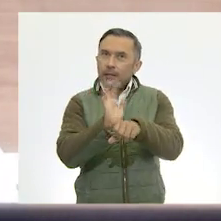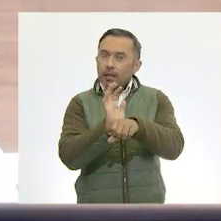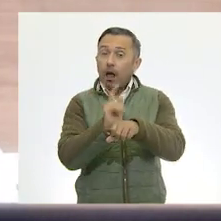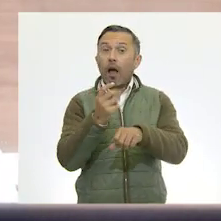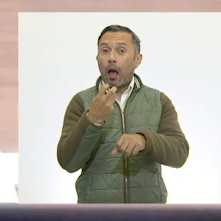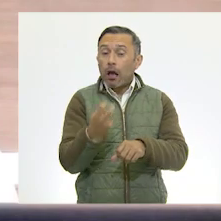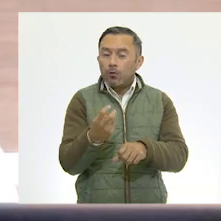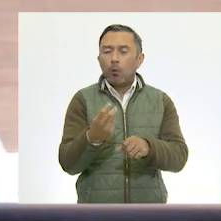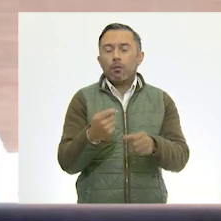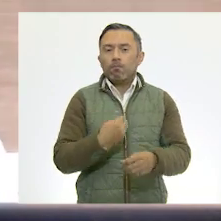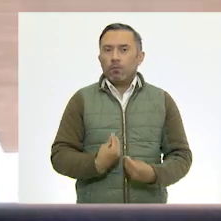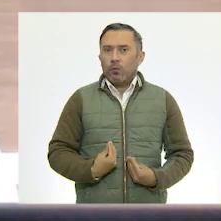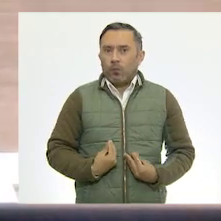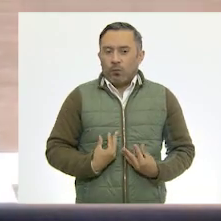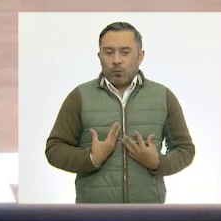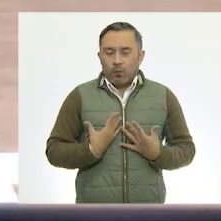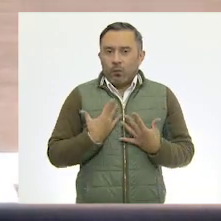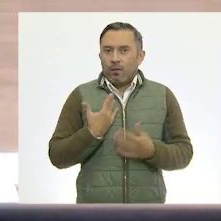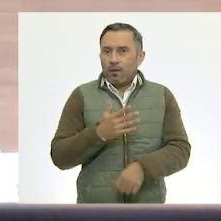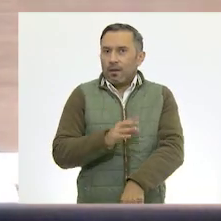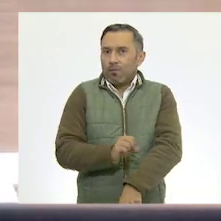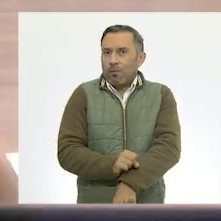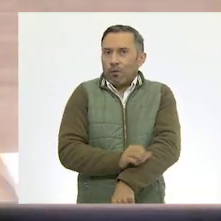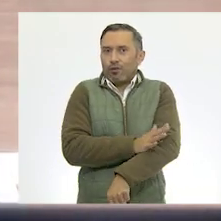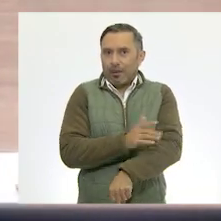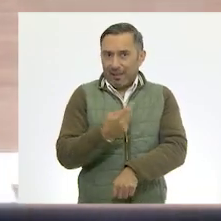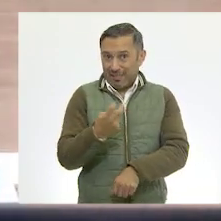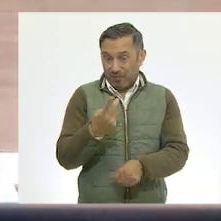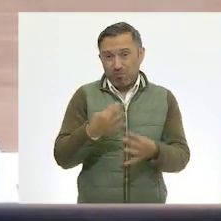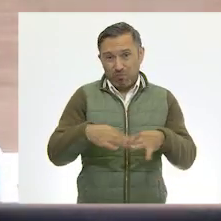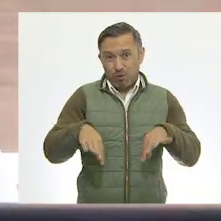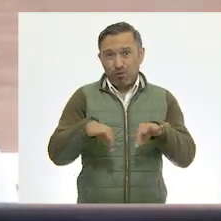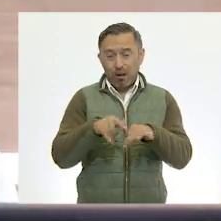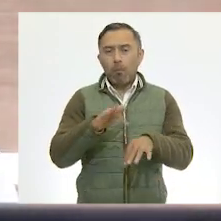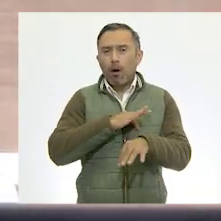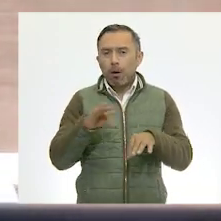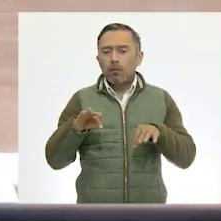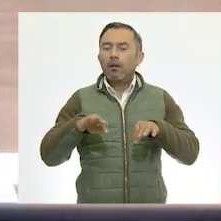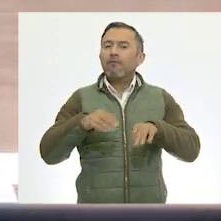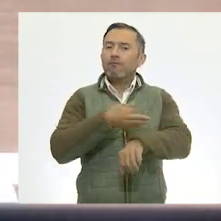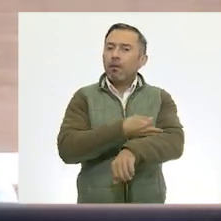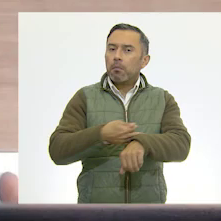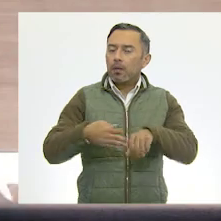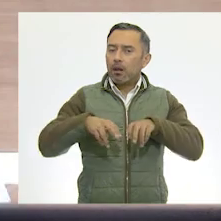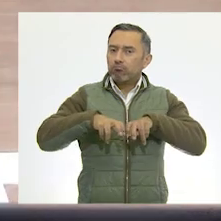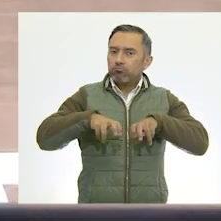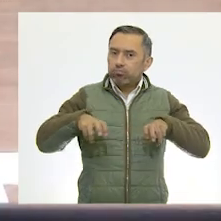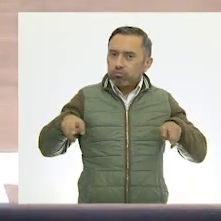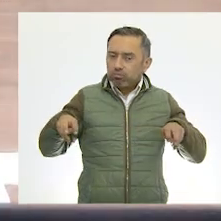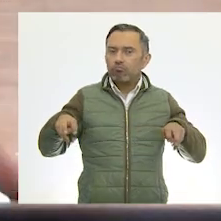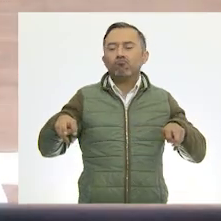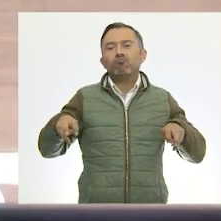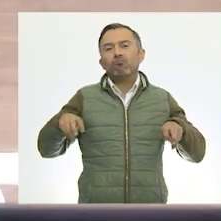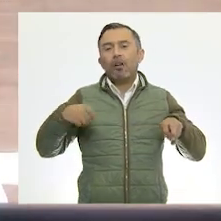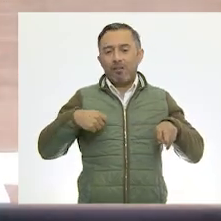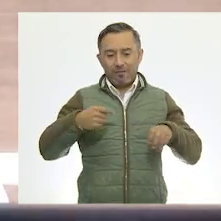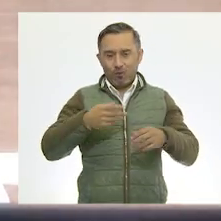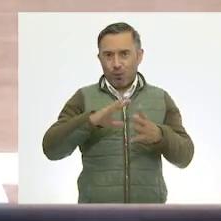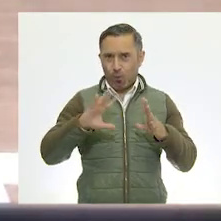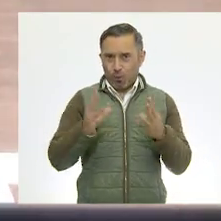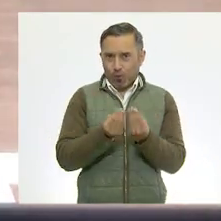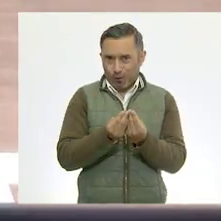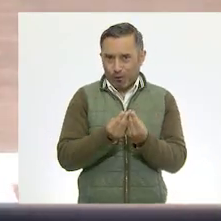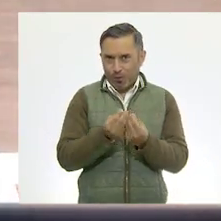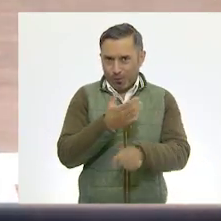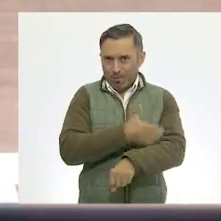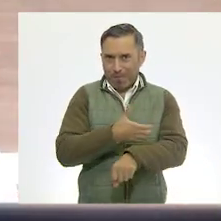es muy importante y por consiguiente tener espacios donde uno pueda acercarse con la familia, sentarse como familia a